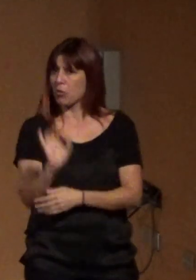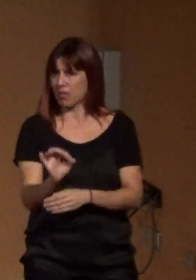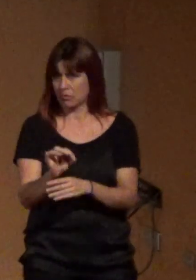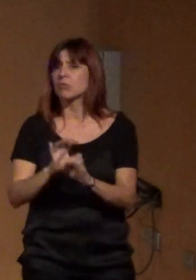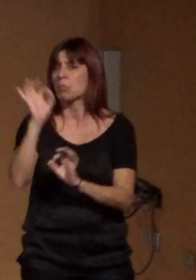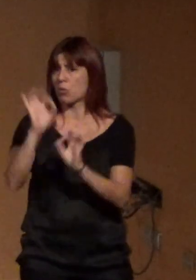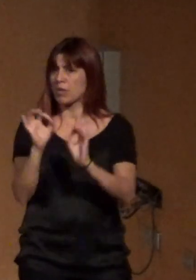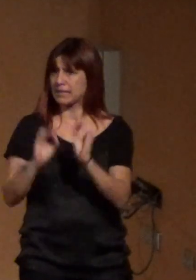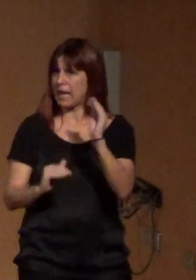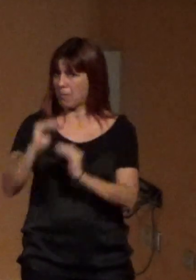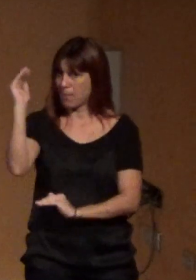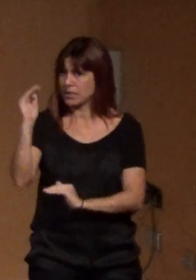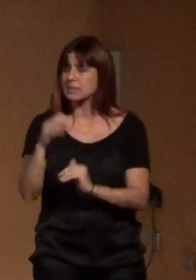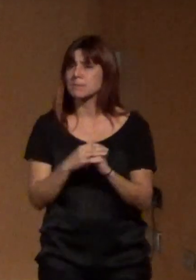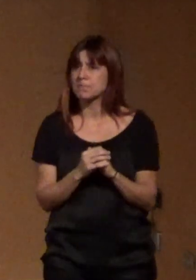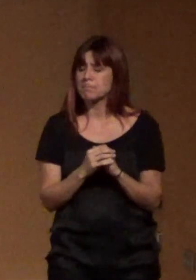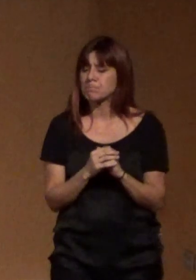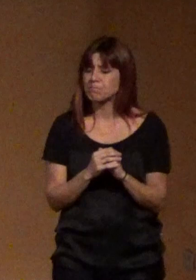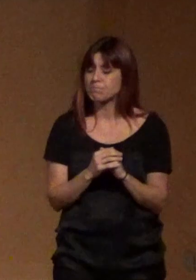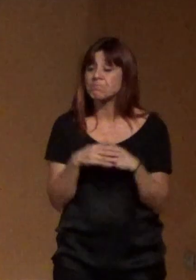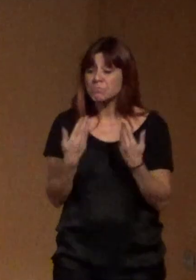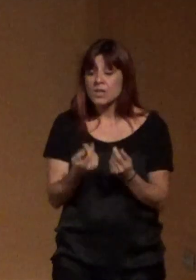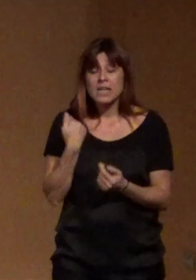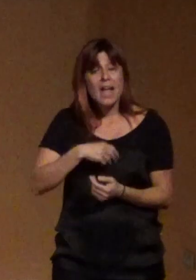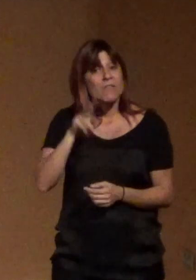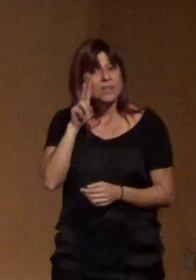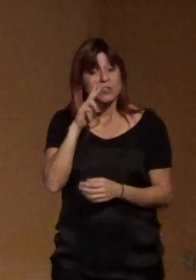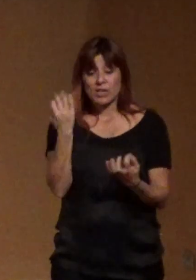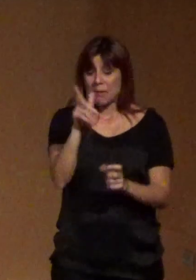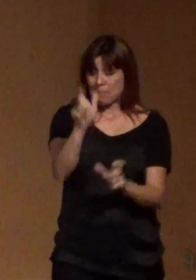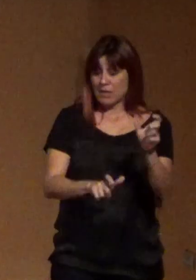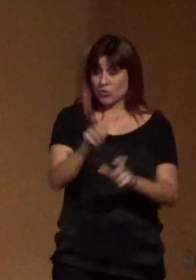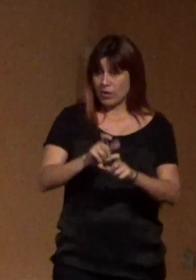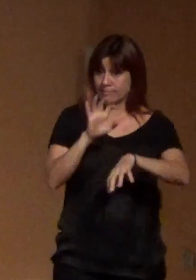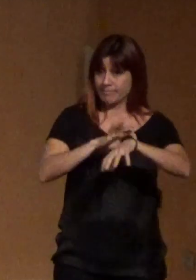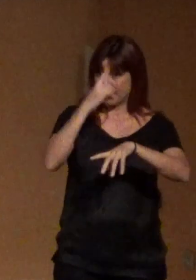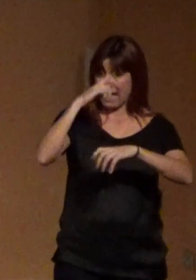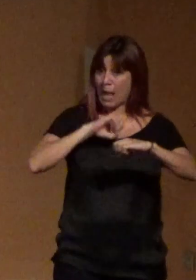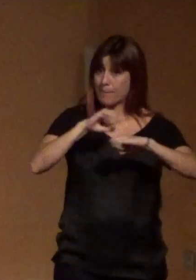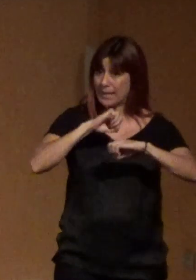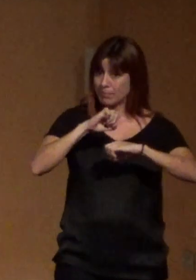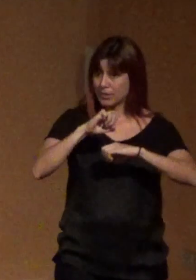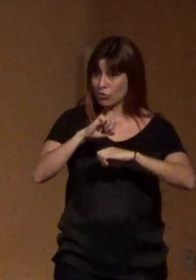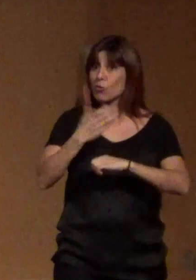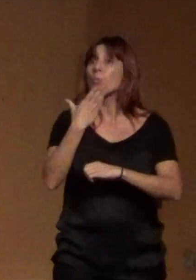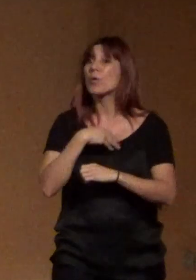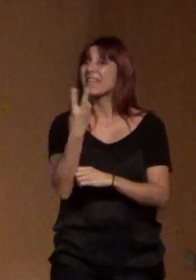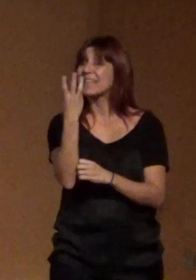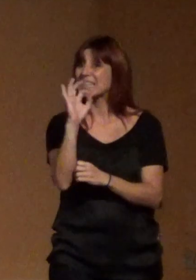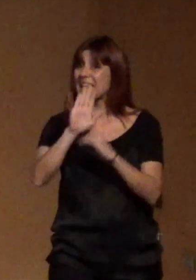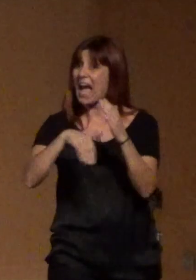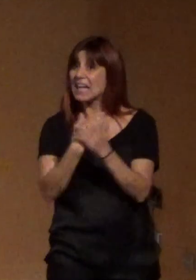también comentará, en la edad adulta. Entonces, se ha visto que en los pacientes epilépticos la presencia de TDAH es de un 30 a un 40%, es